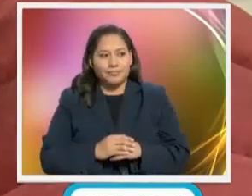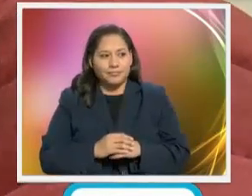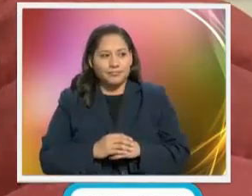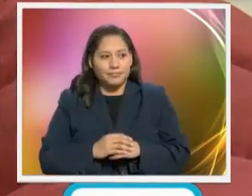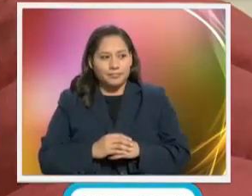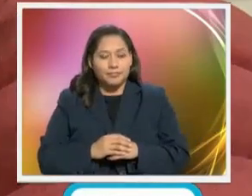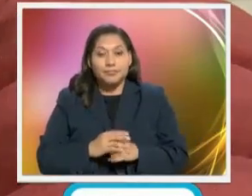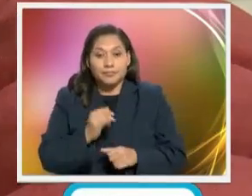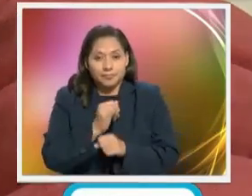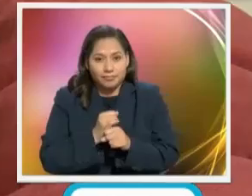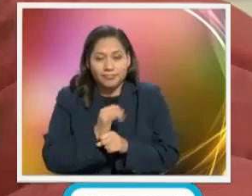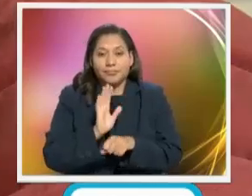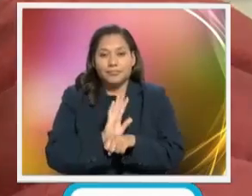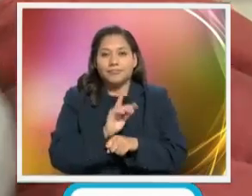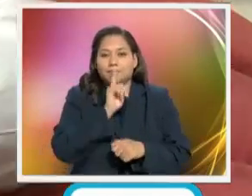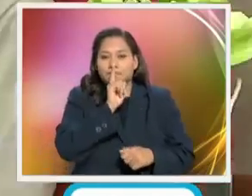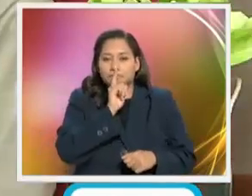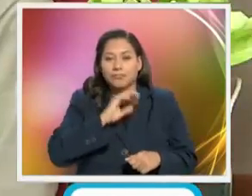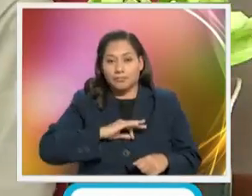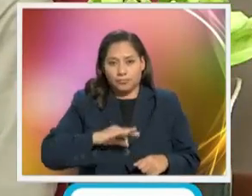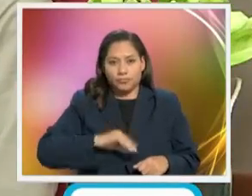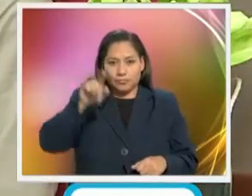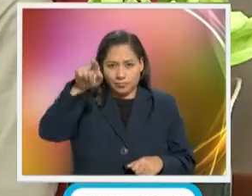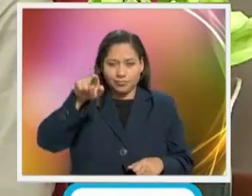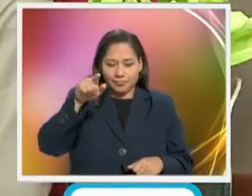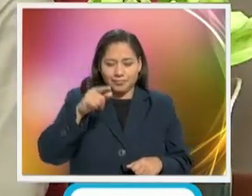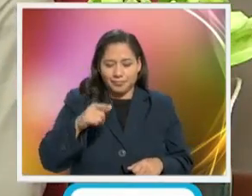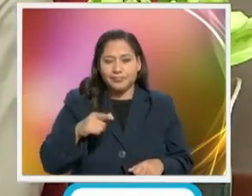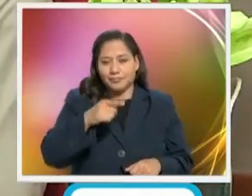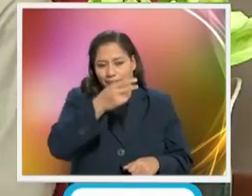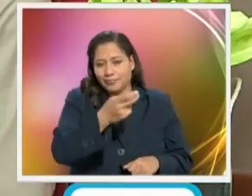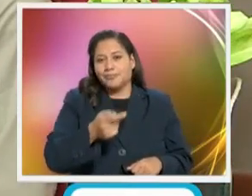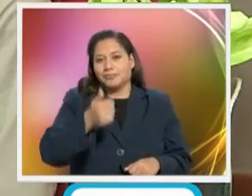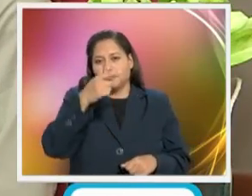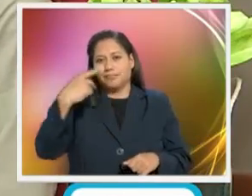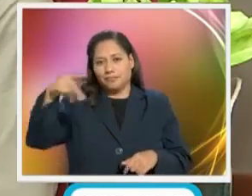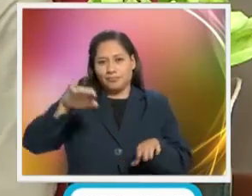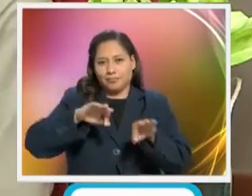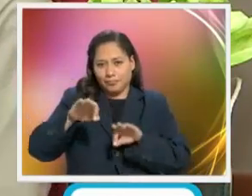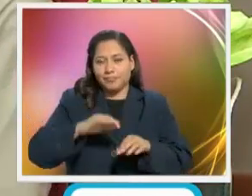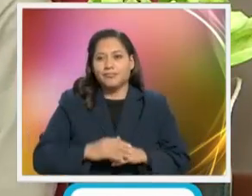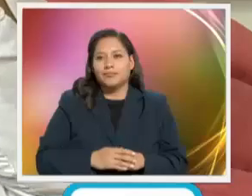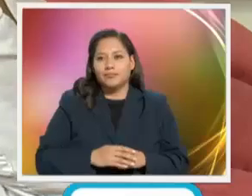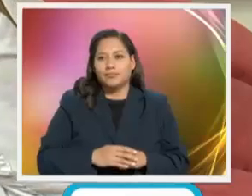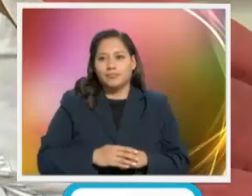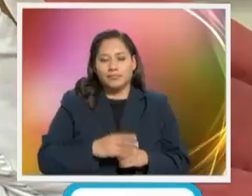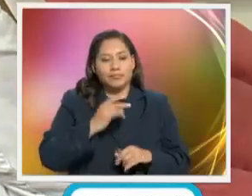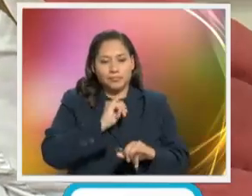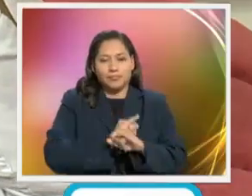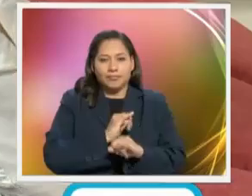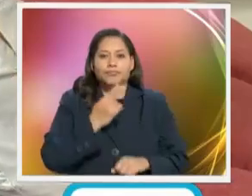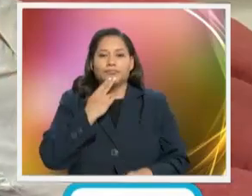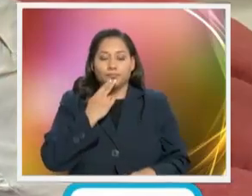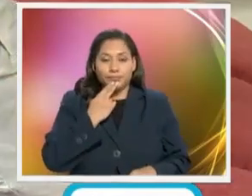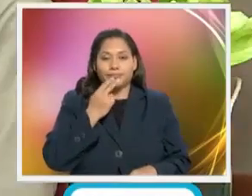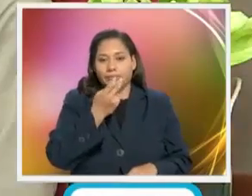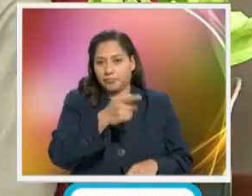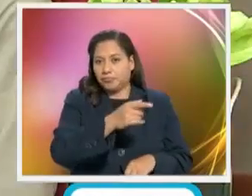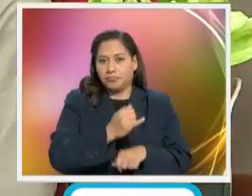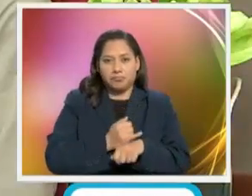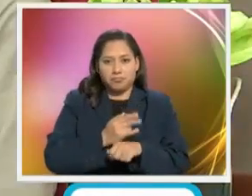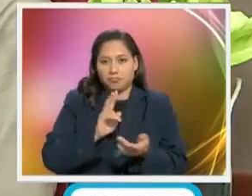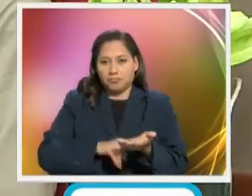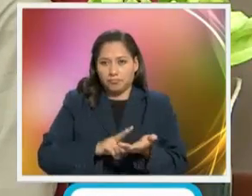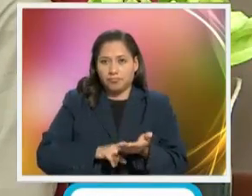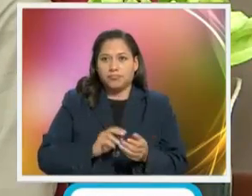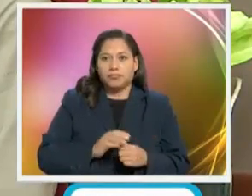Es además un investigador del cine mudo en Toluca, curiosamente. Entonces, bueno, ahí están sus primeros trabajos. Así que bueno, es un sitio muy, muy útil. Eso es para una joya, ¿eh? Es una joya.